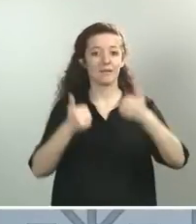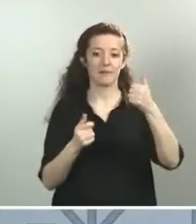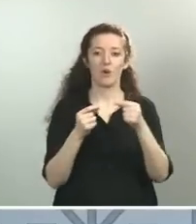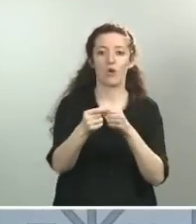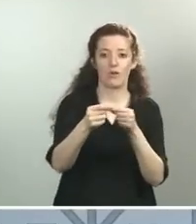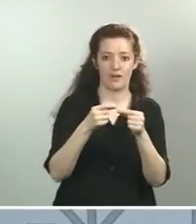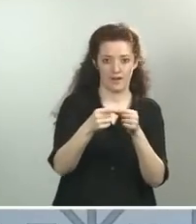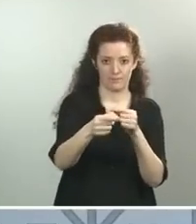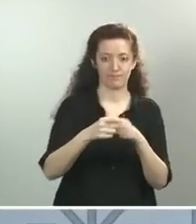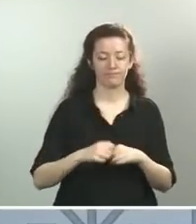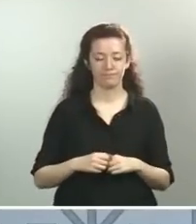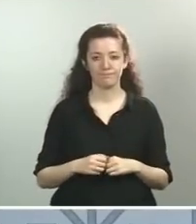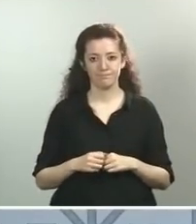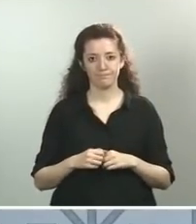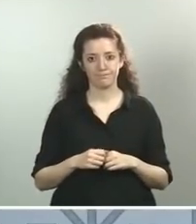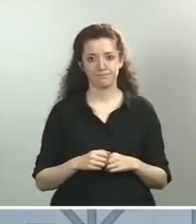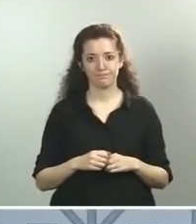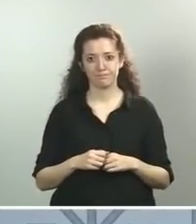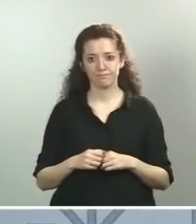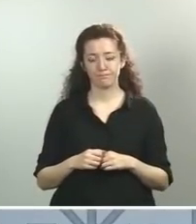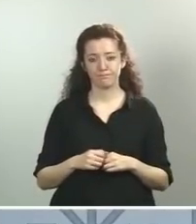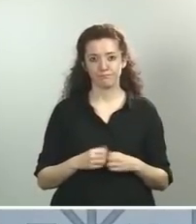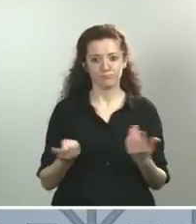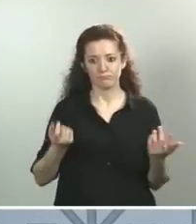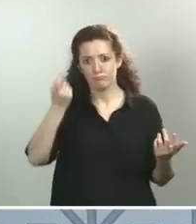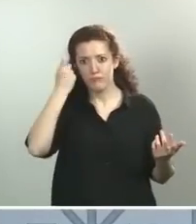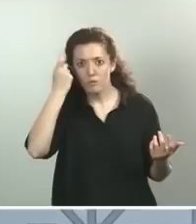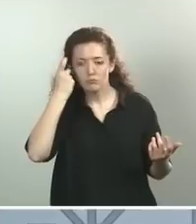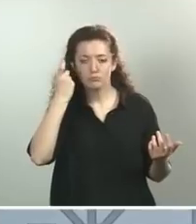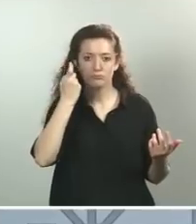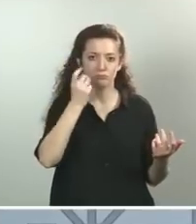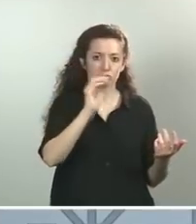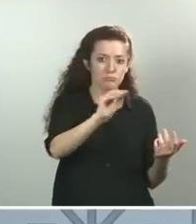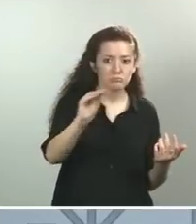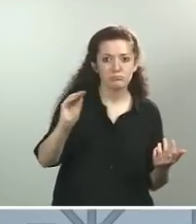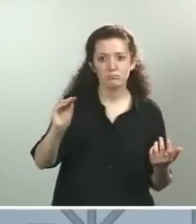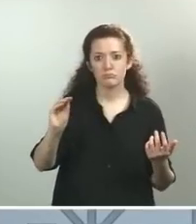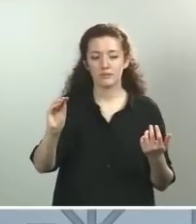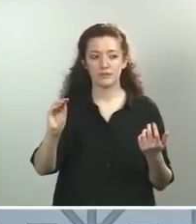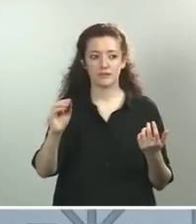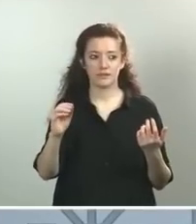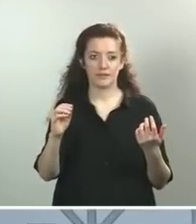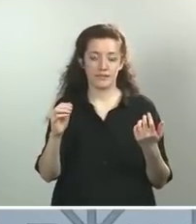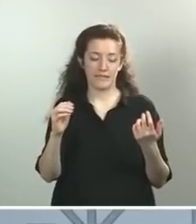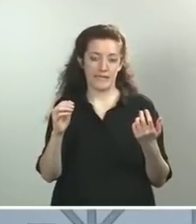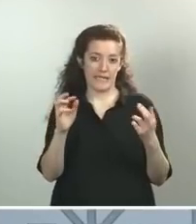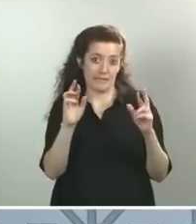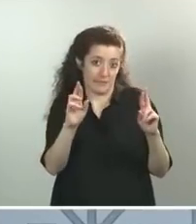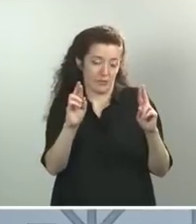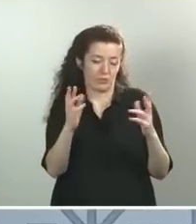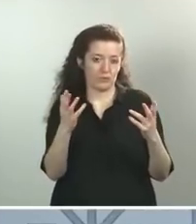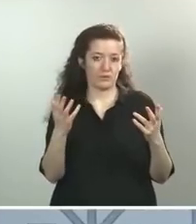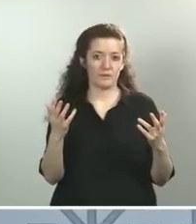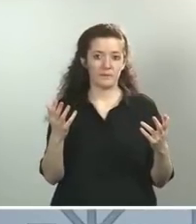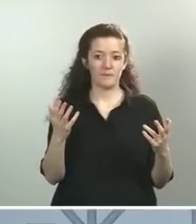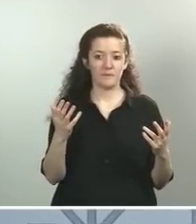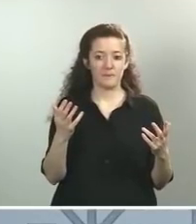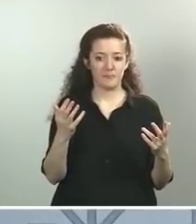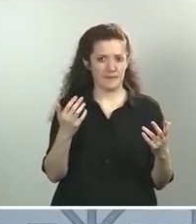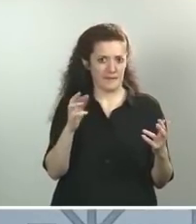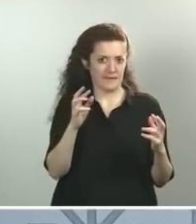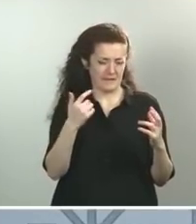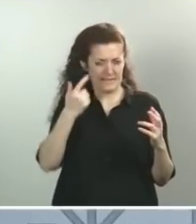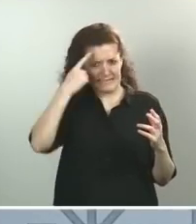con os estudiantes. Espero. E creo que por mi información se está facendo.